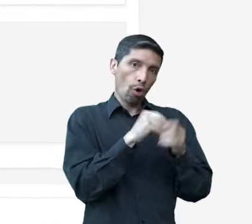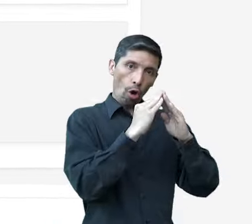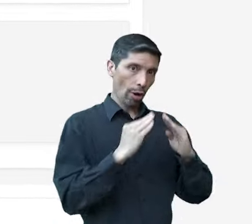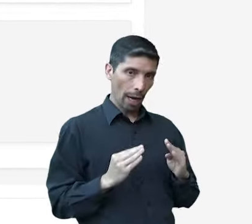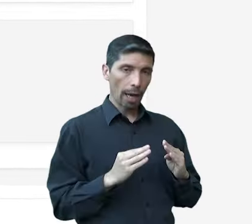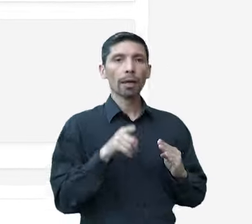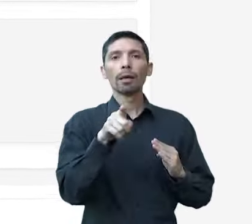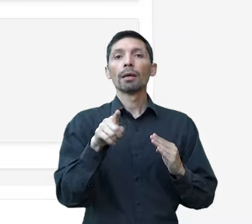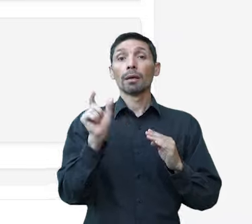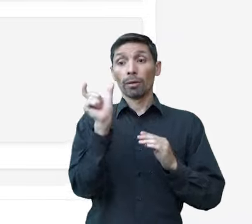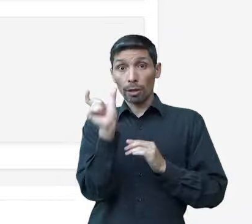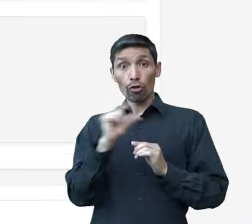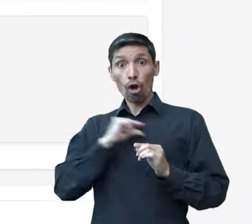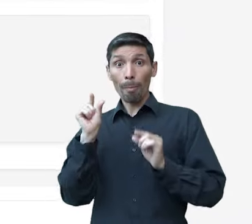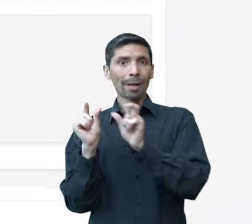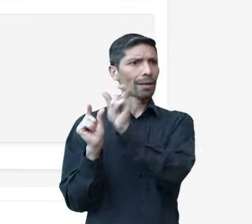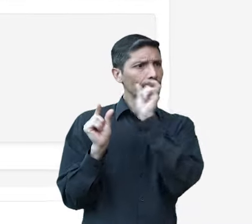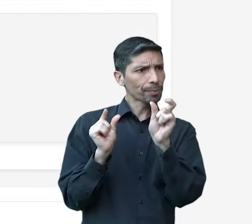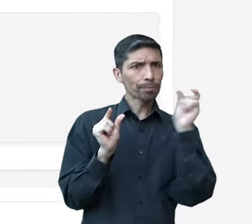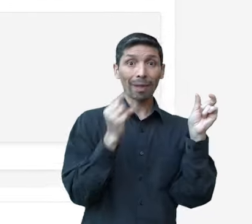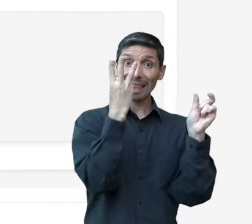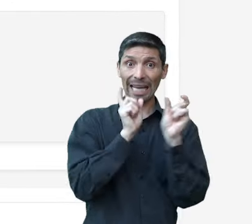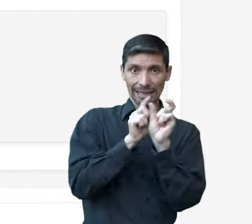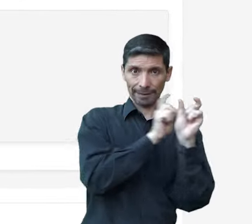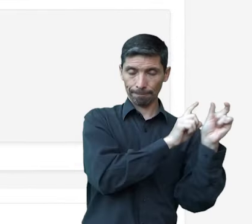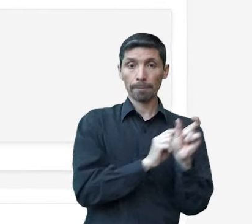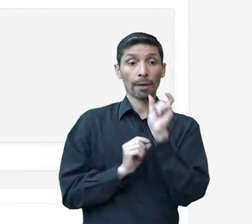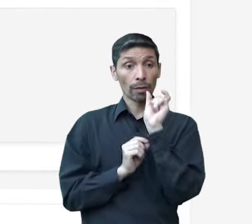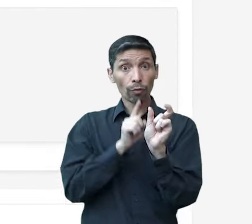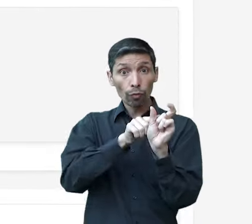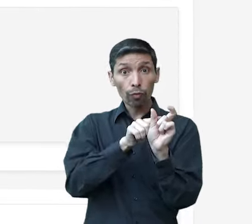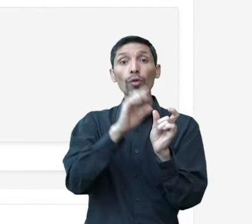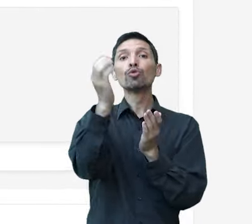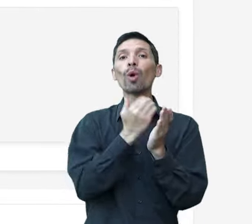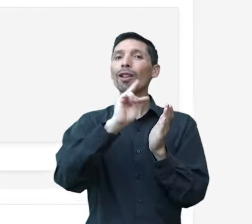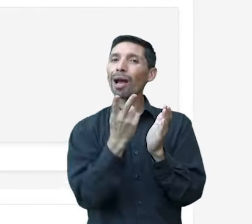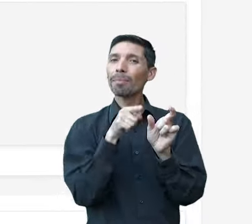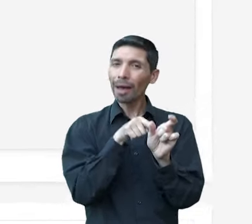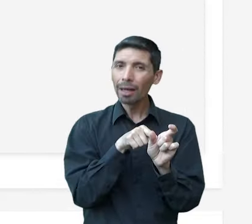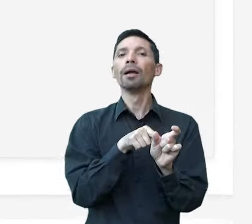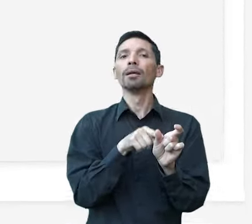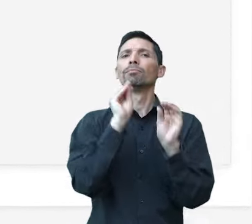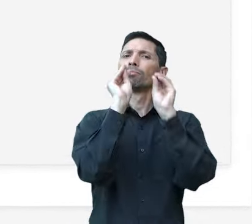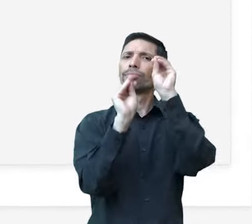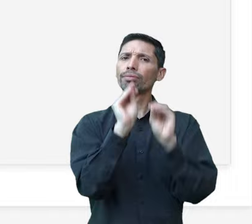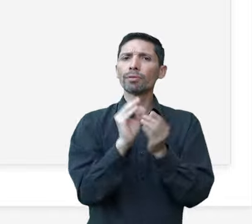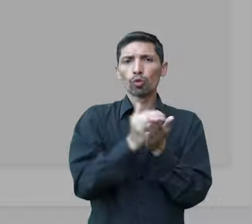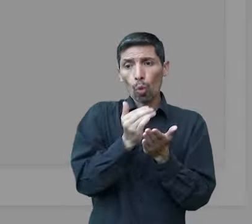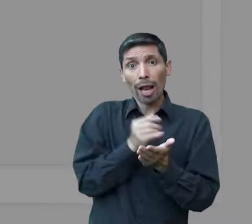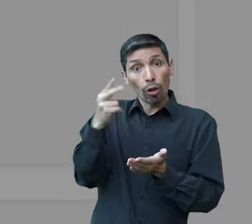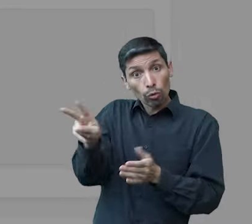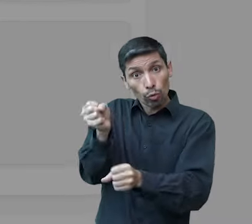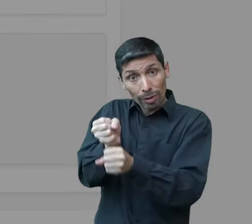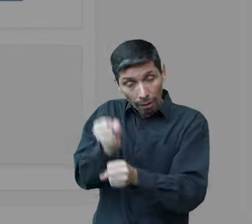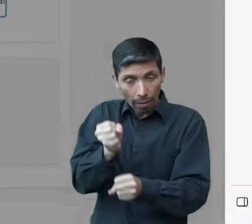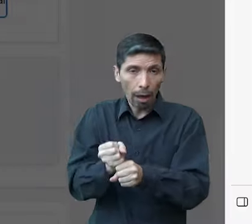incorporaste y o forman parte de tu hogar. Frente a cada una de ellas verás tres botones. En el botón de editar ingresos, debes